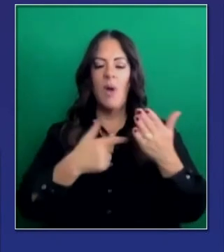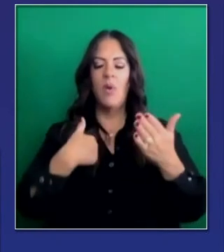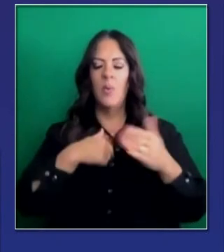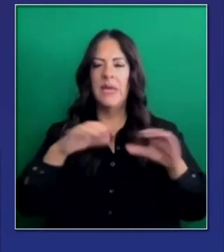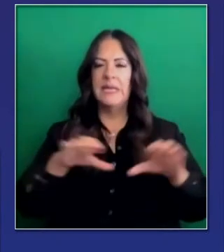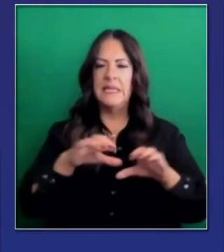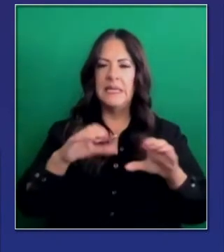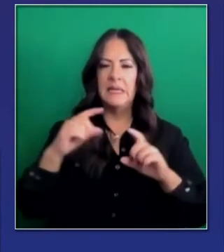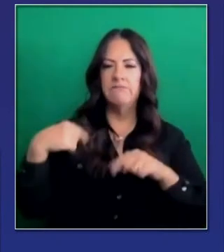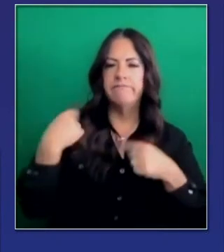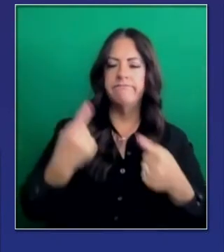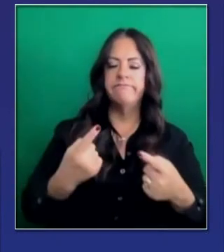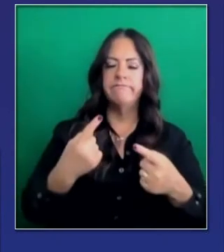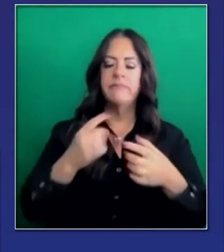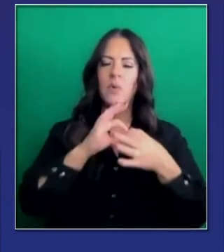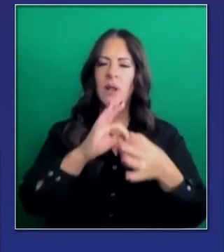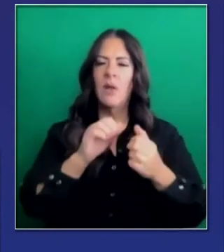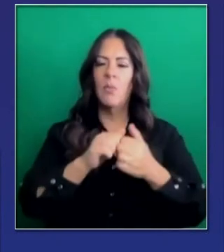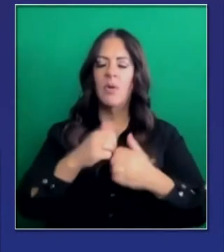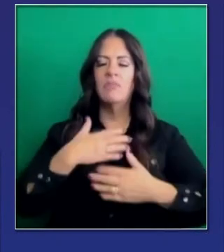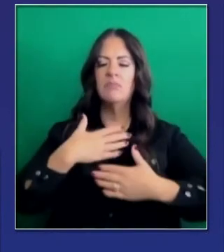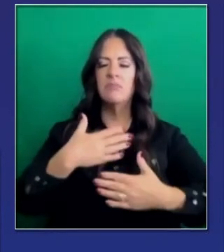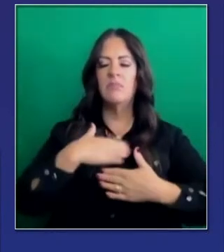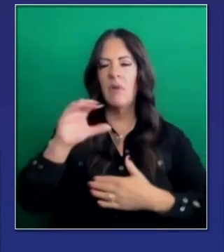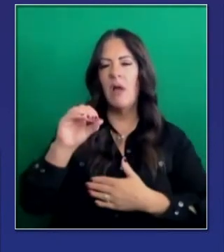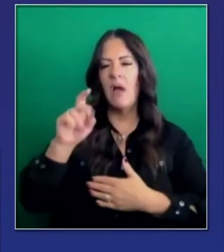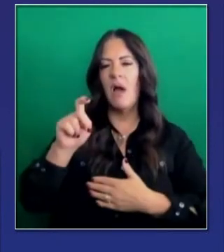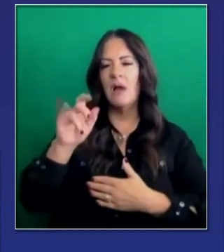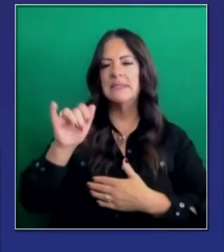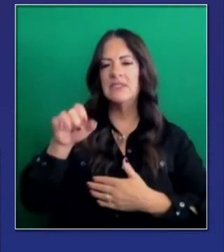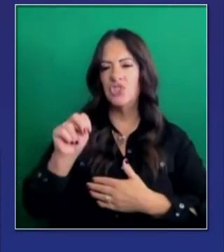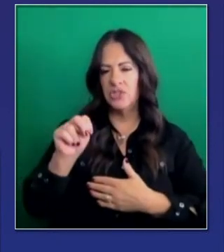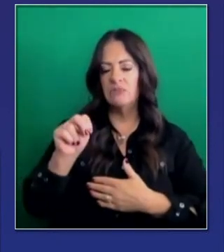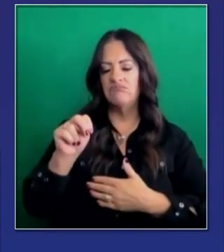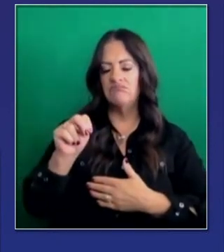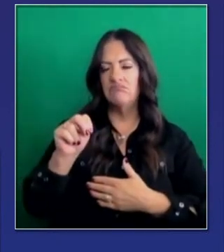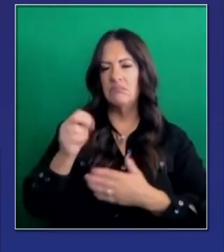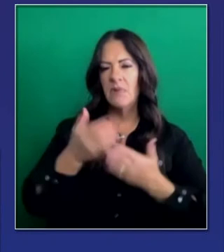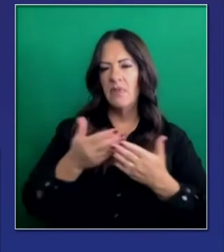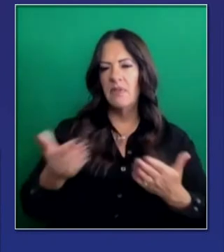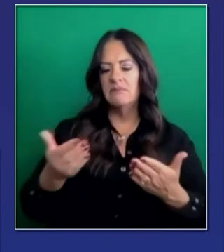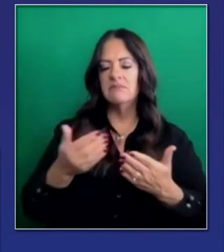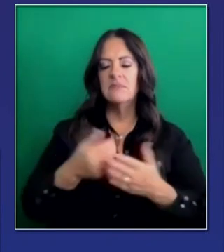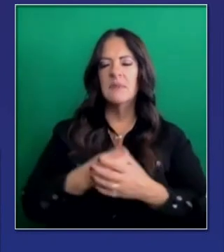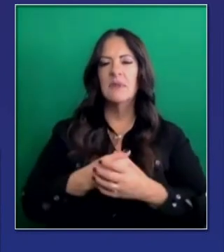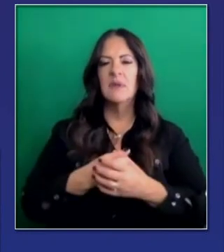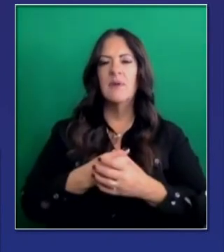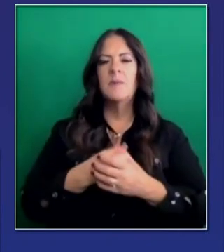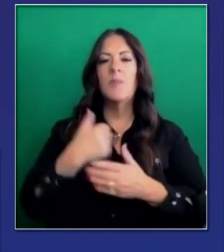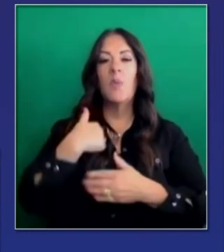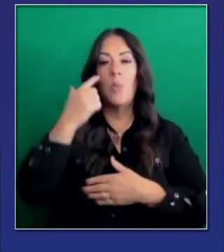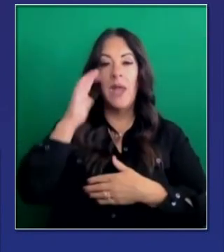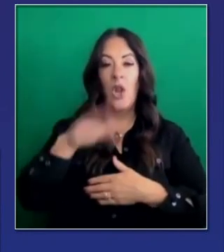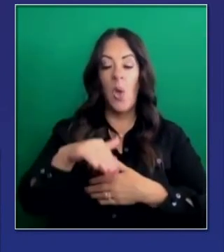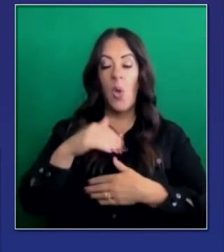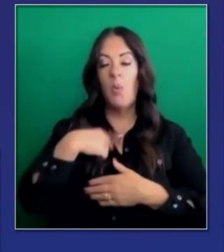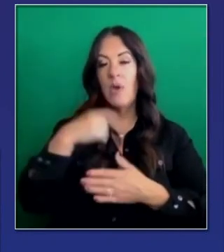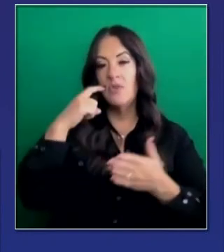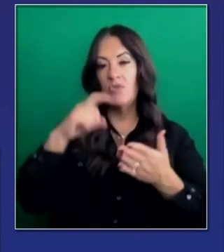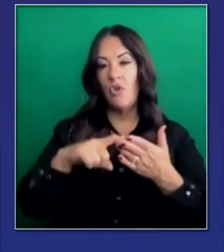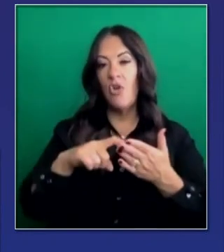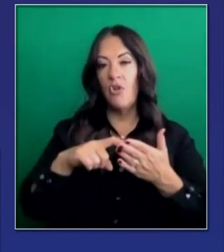cosas han sido materialmente mejores pero no han sido compartidas de manera igual hay problemas y reconocemos